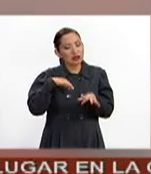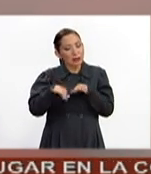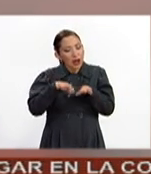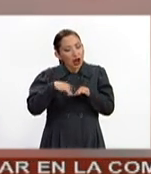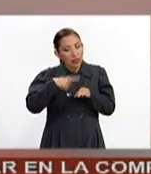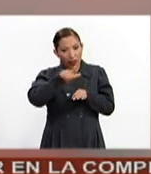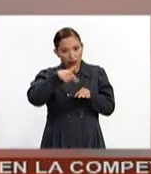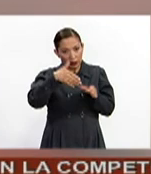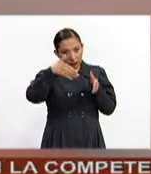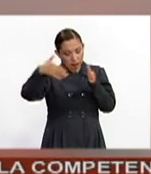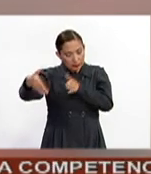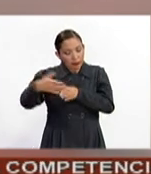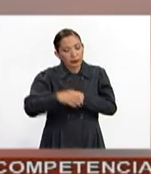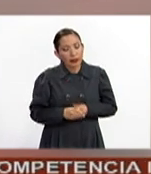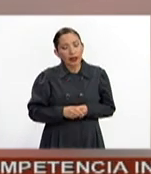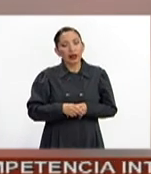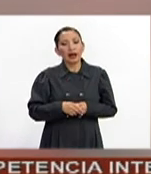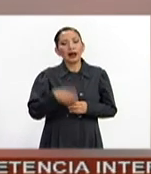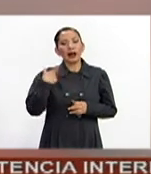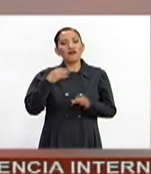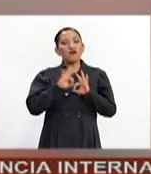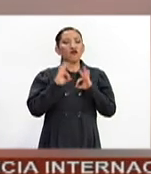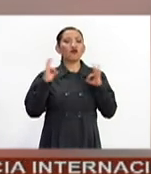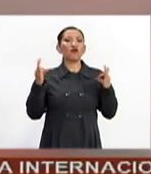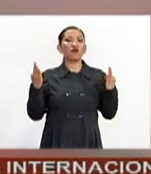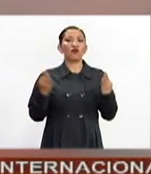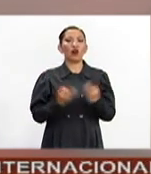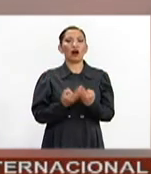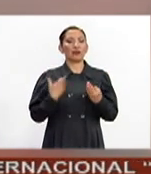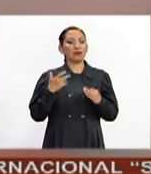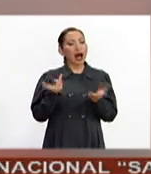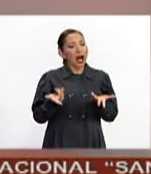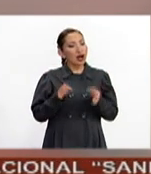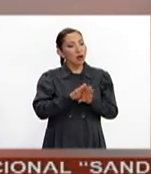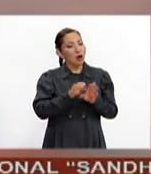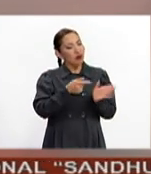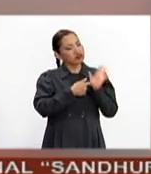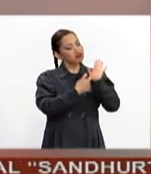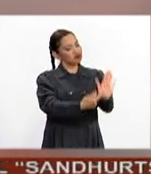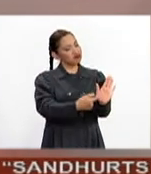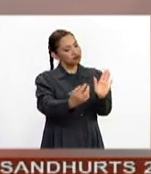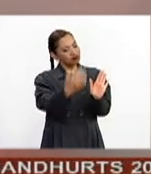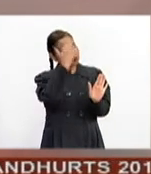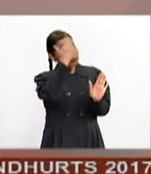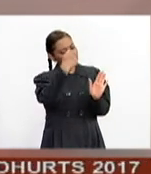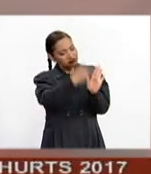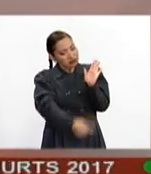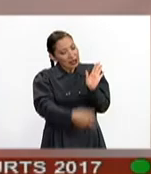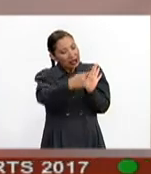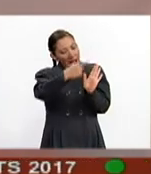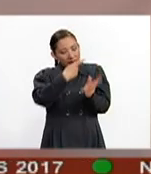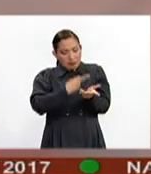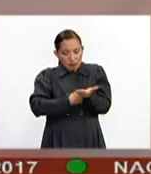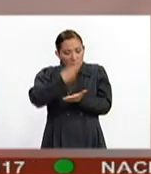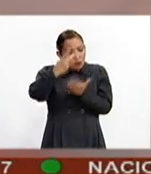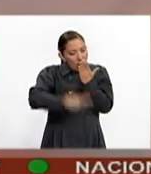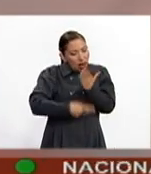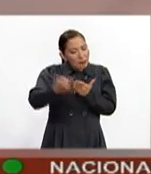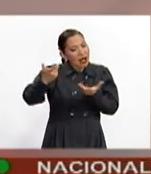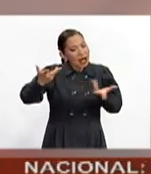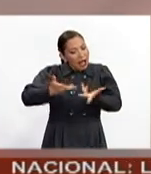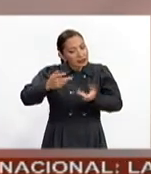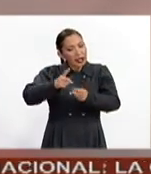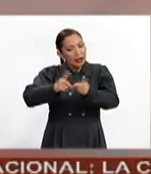en su momento la manera de darles a conocer nuestros planes